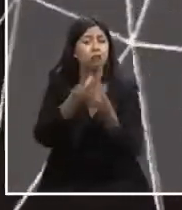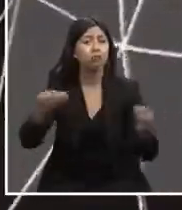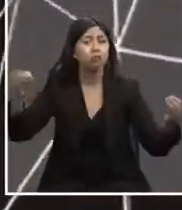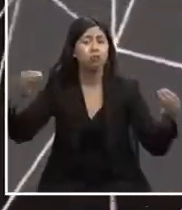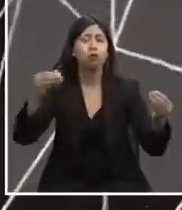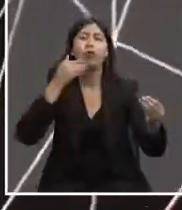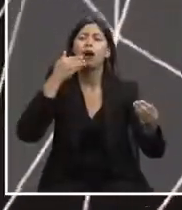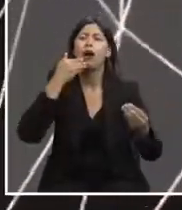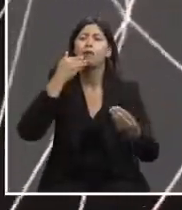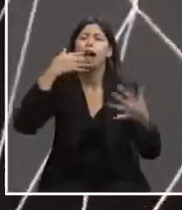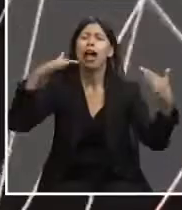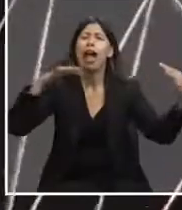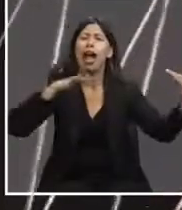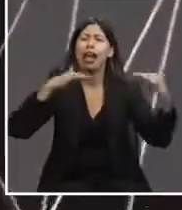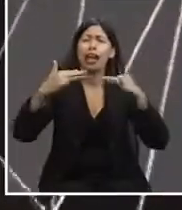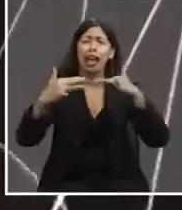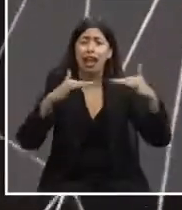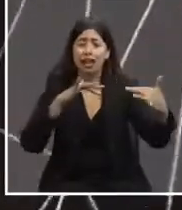por millones,